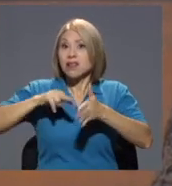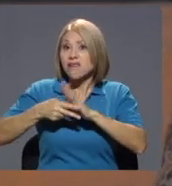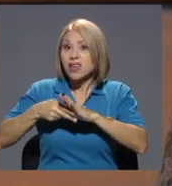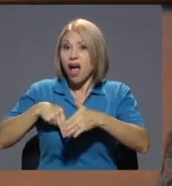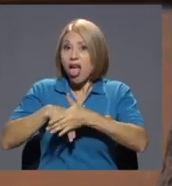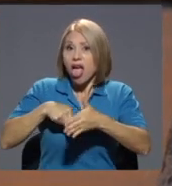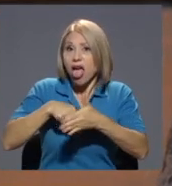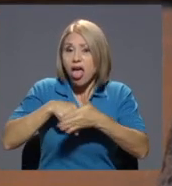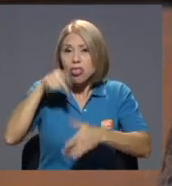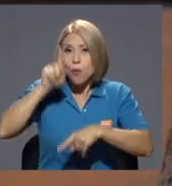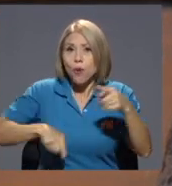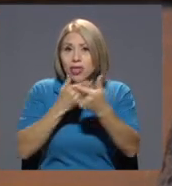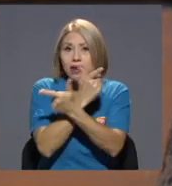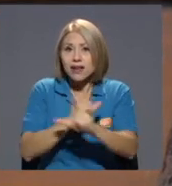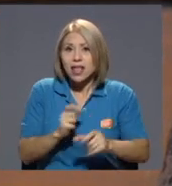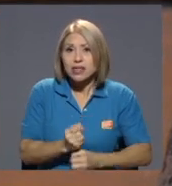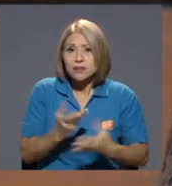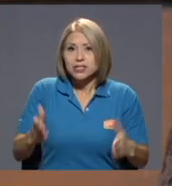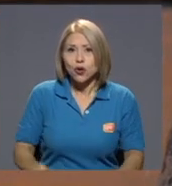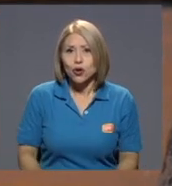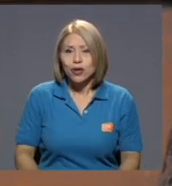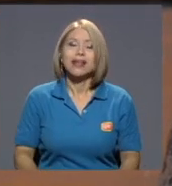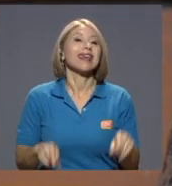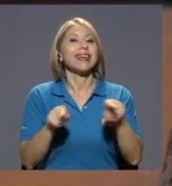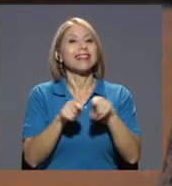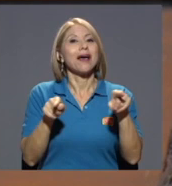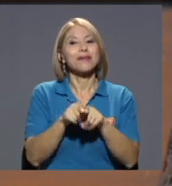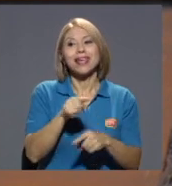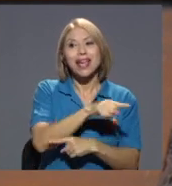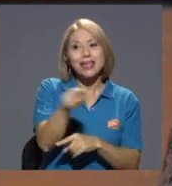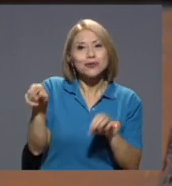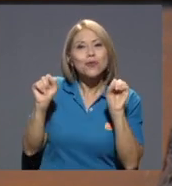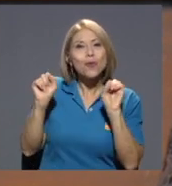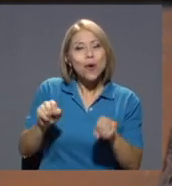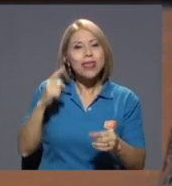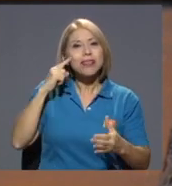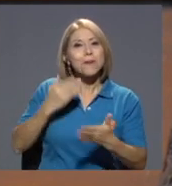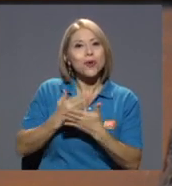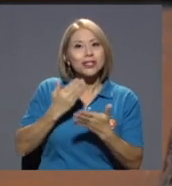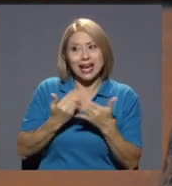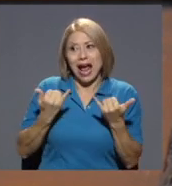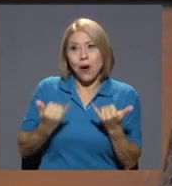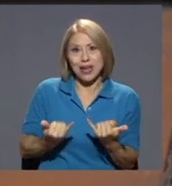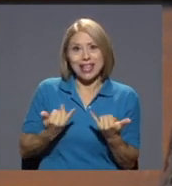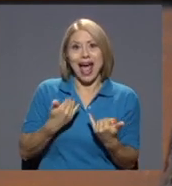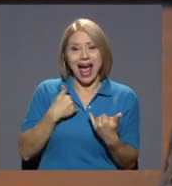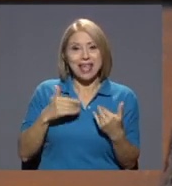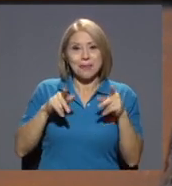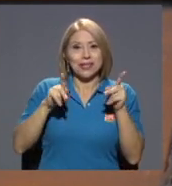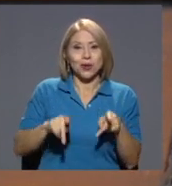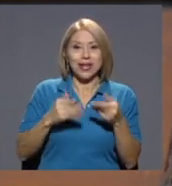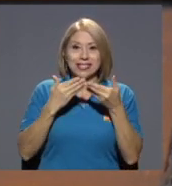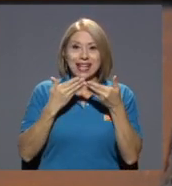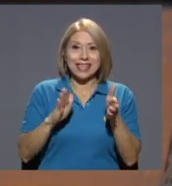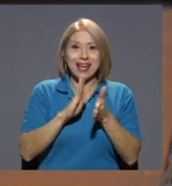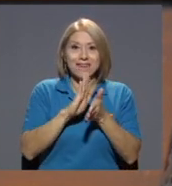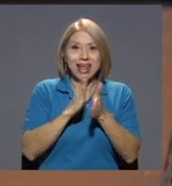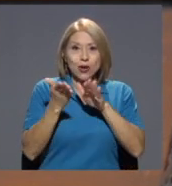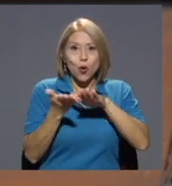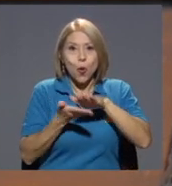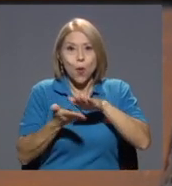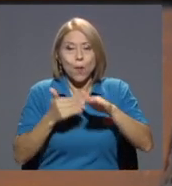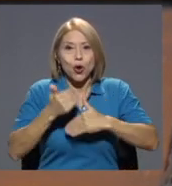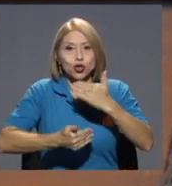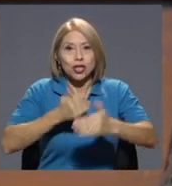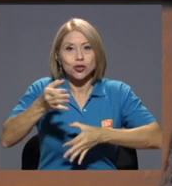ruda y gorda donde pueden demostrar que hay personas que están llevando procesos judiciales ante la manifestación de sus indignaciones